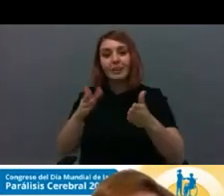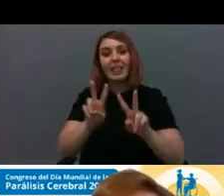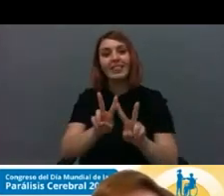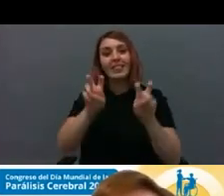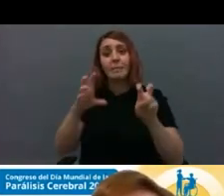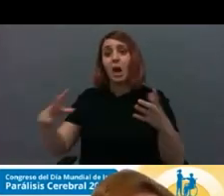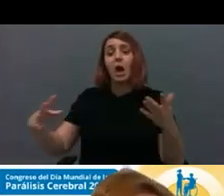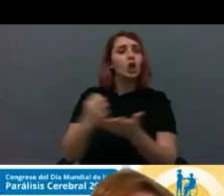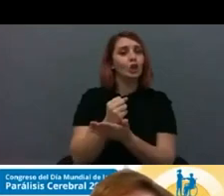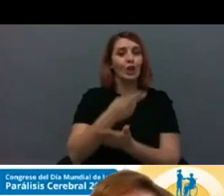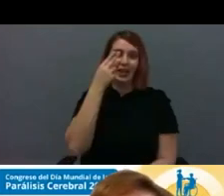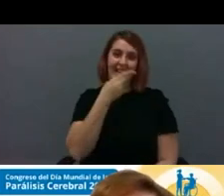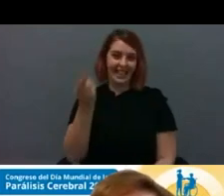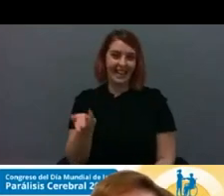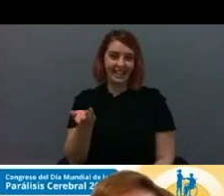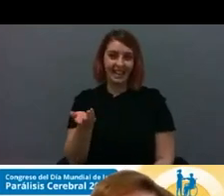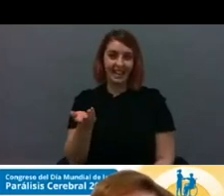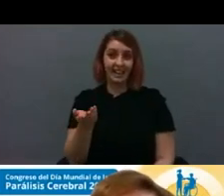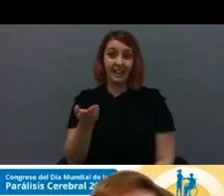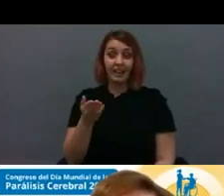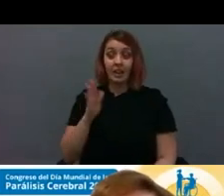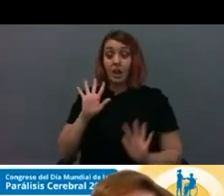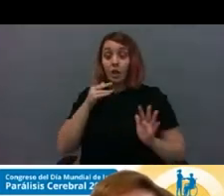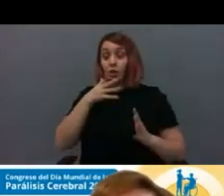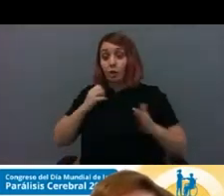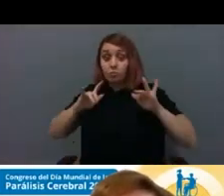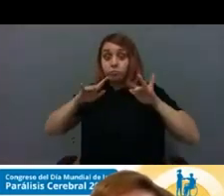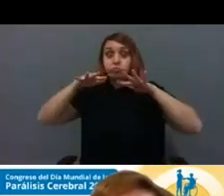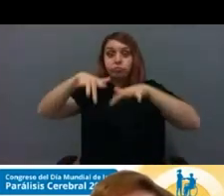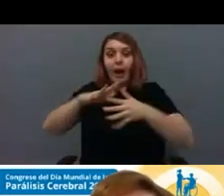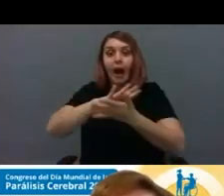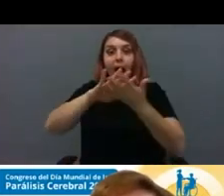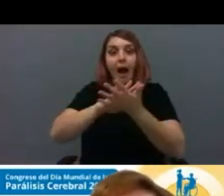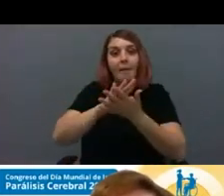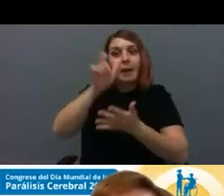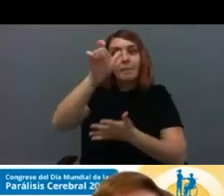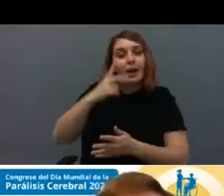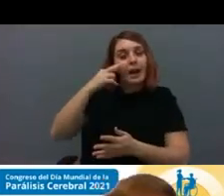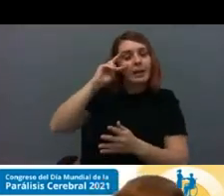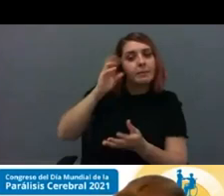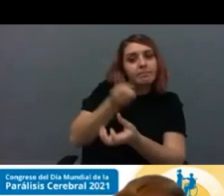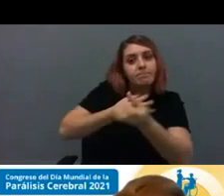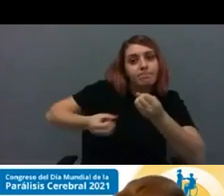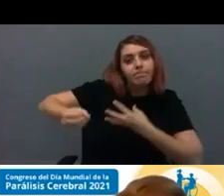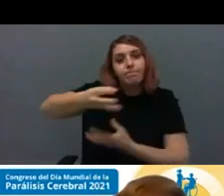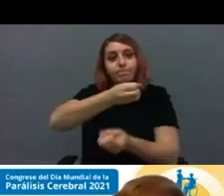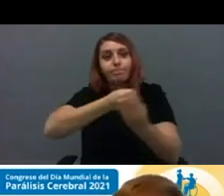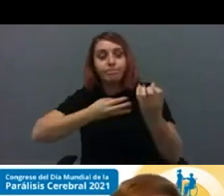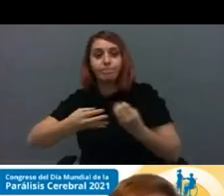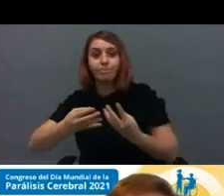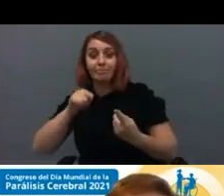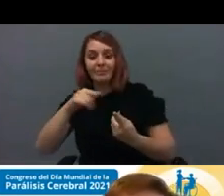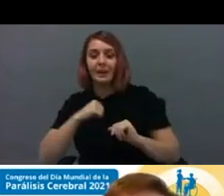que a todos nos interesa. Y al ir todos allí, compartir con ese experto, compartir entre nosotros,